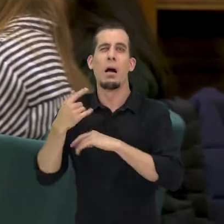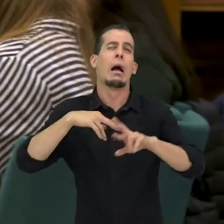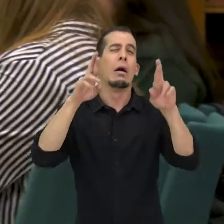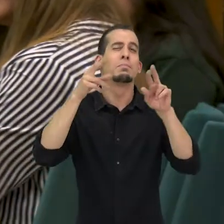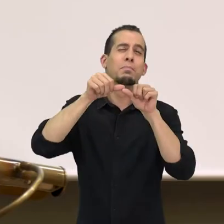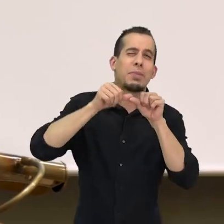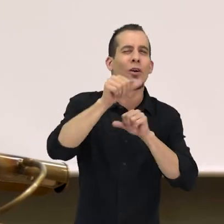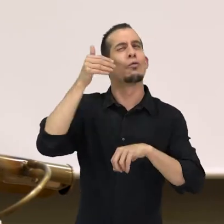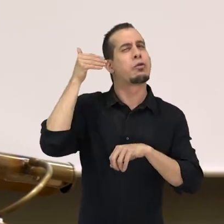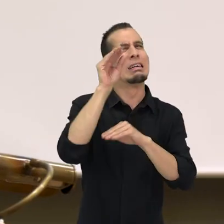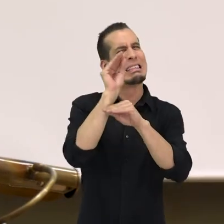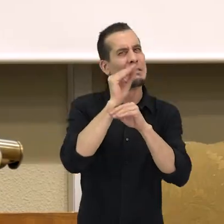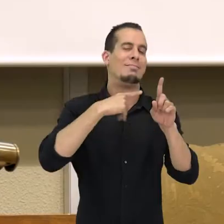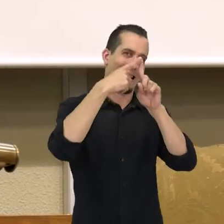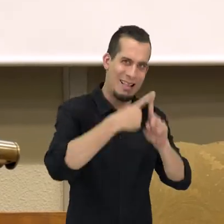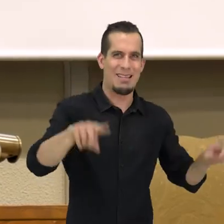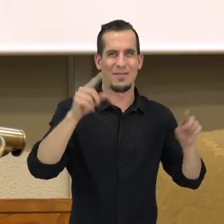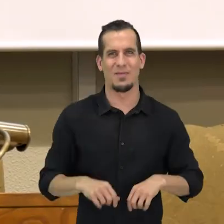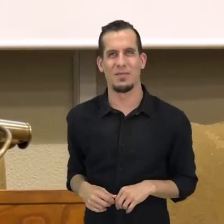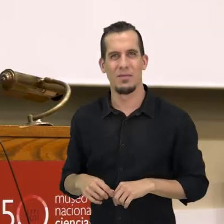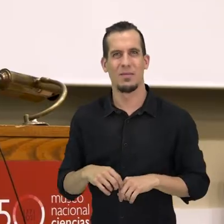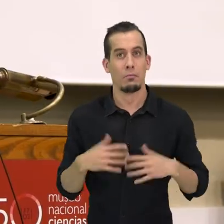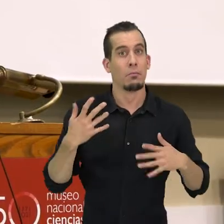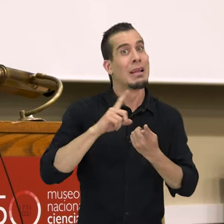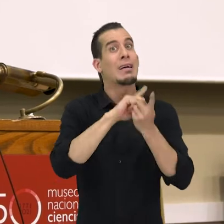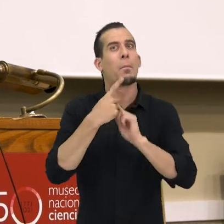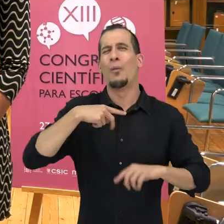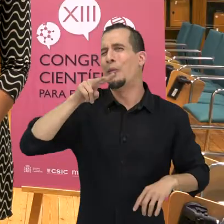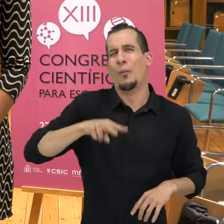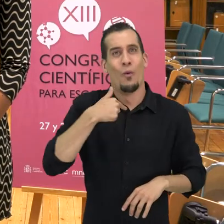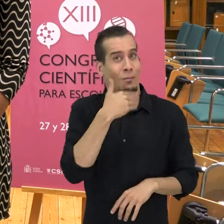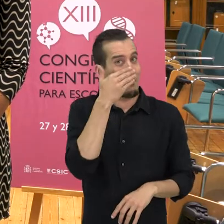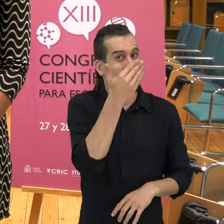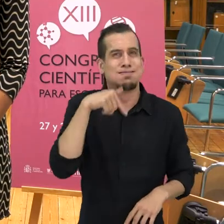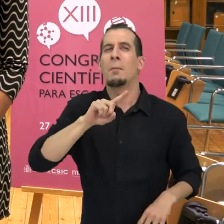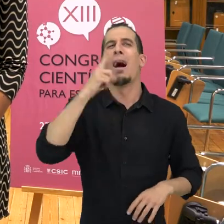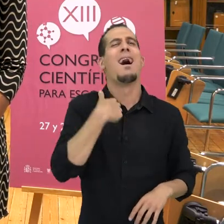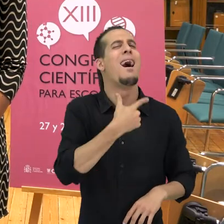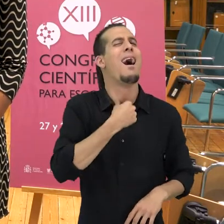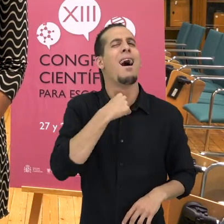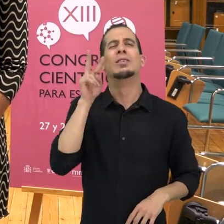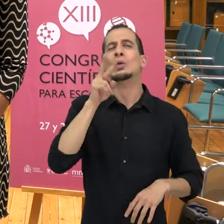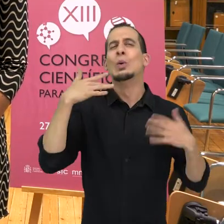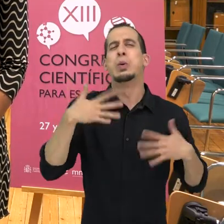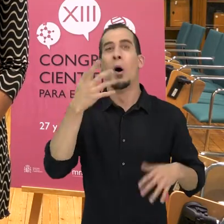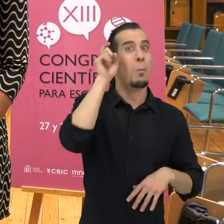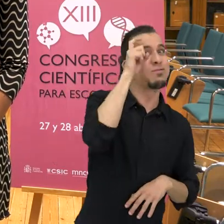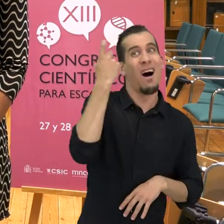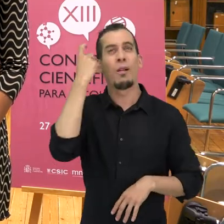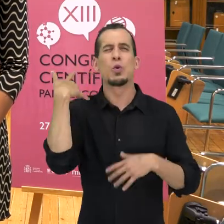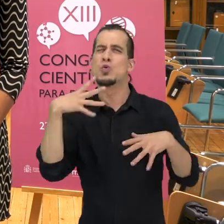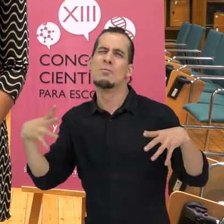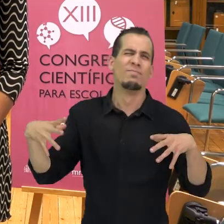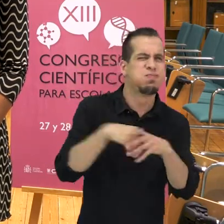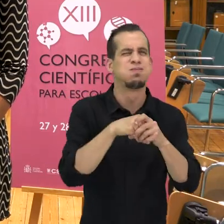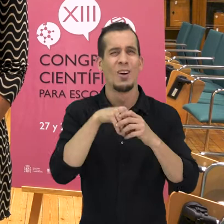muchísimas novedades que esperamos que puedan permanecer en el futuro. Lo que nunca cambia y la verdad que es lo que más nos gusta es ver la implicación de